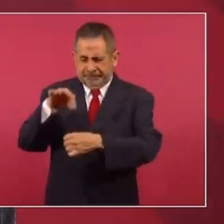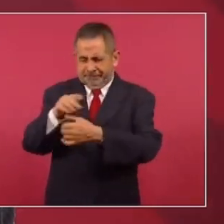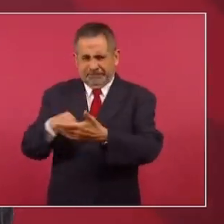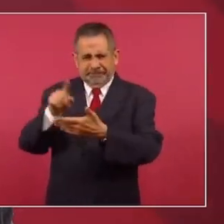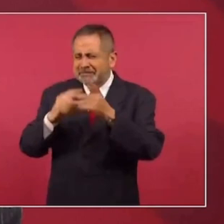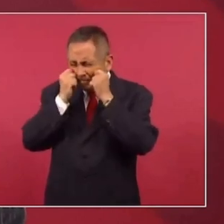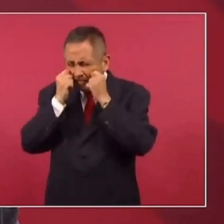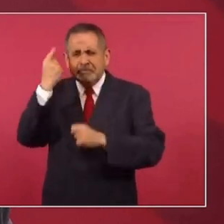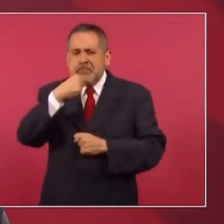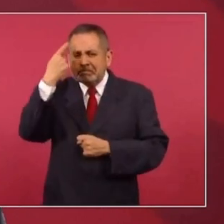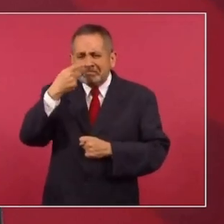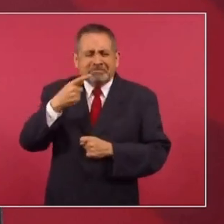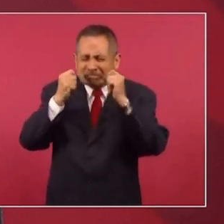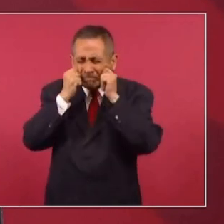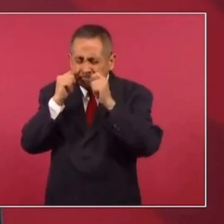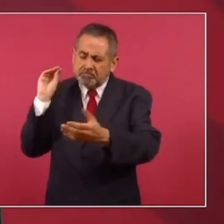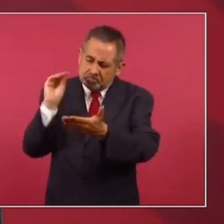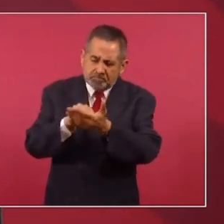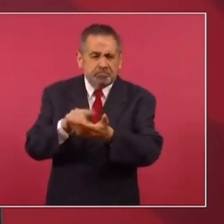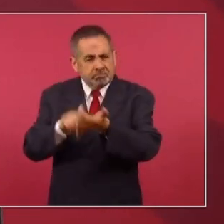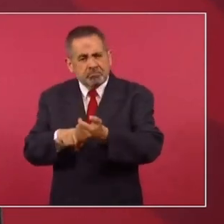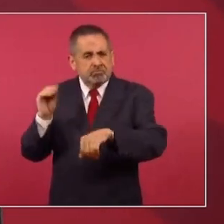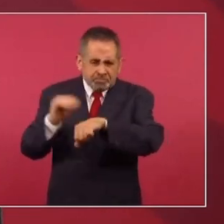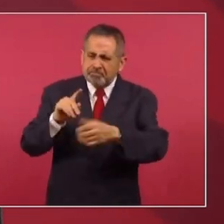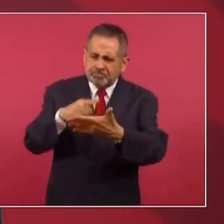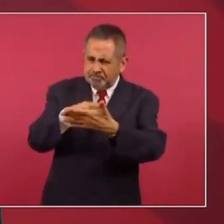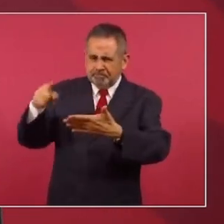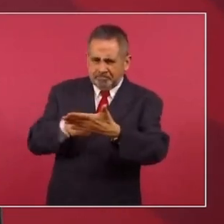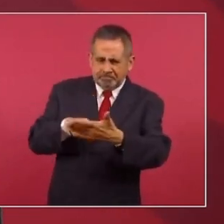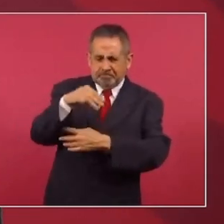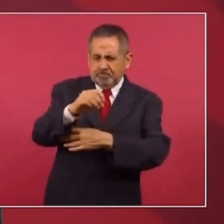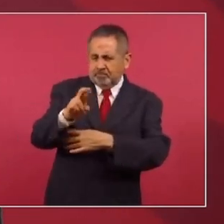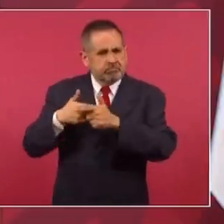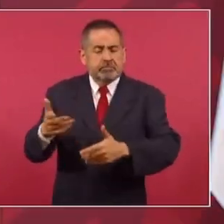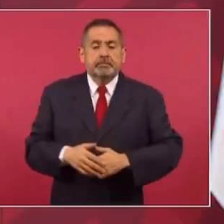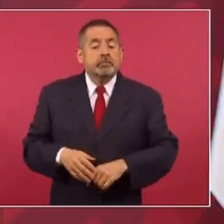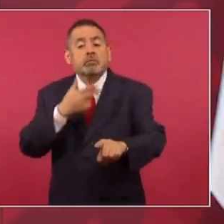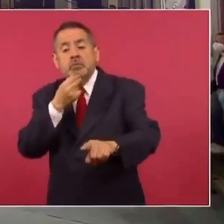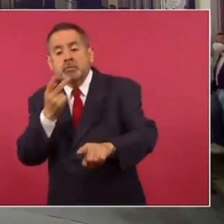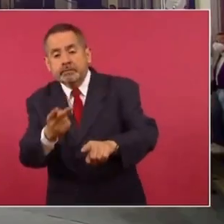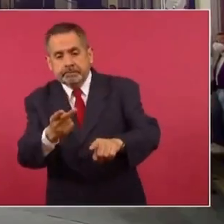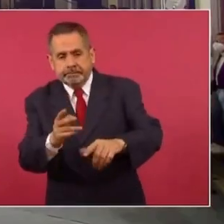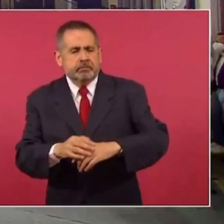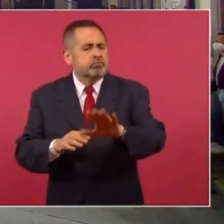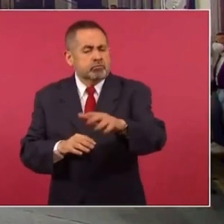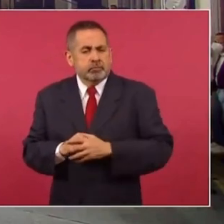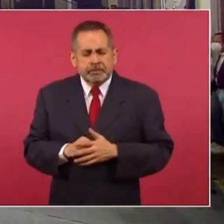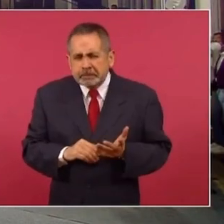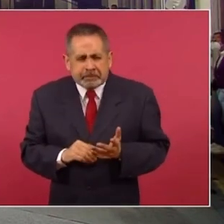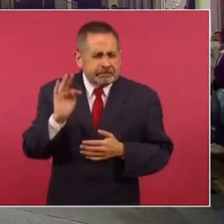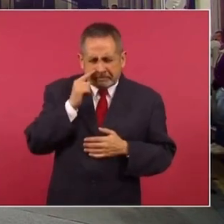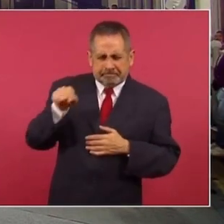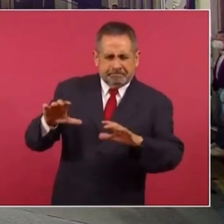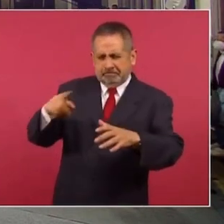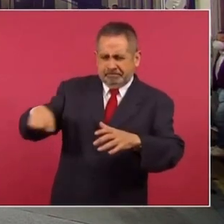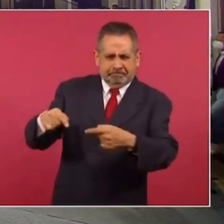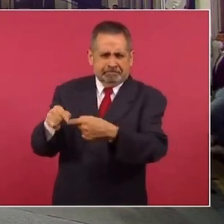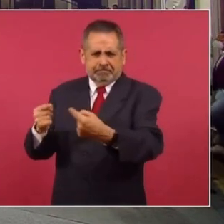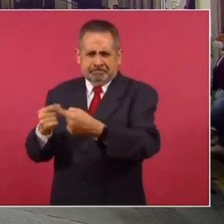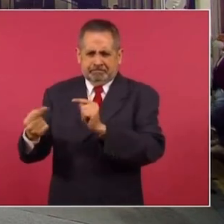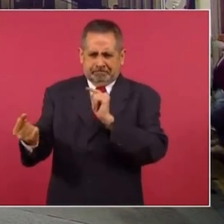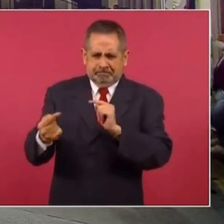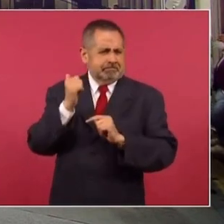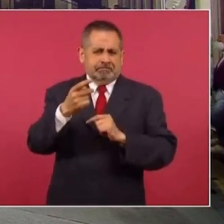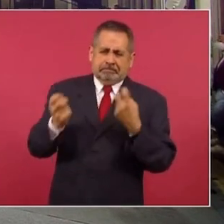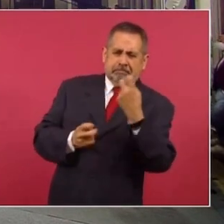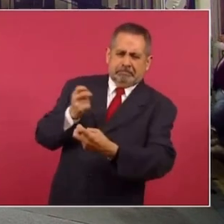votar, independientemente del candidato, por la transformación. A agotar este punto, ¿no ve ruptura, no ve que pueda haber un fracaso en la